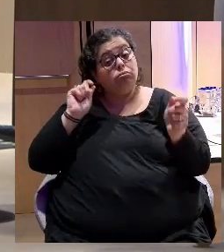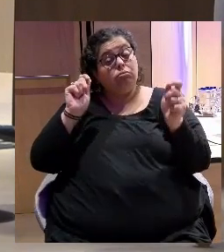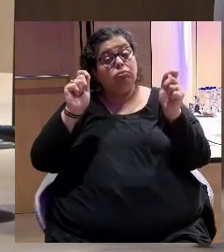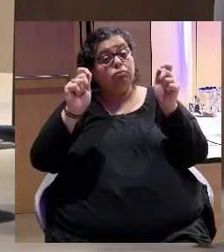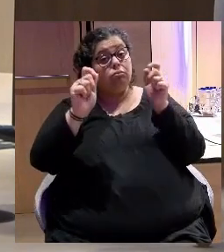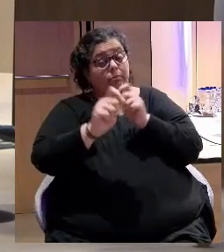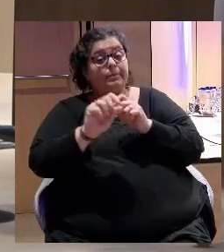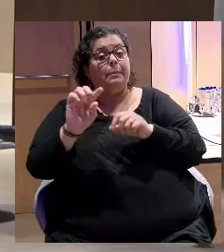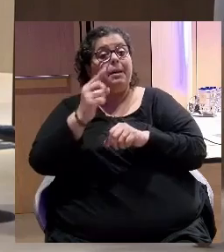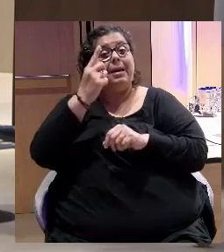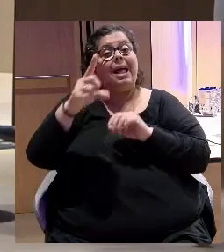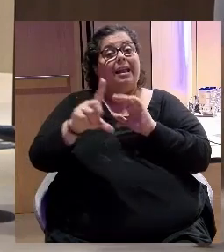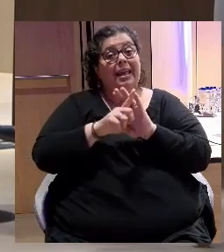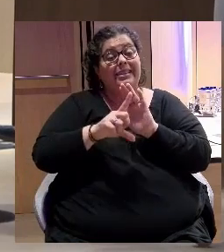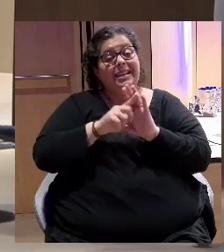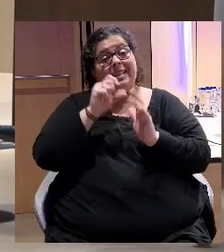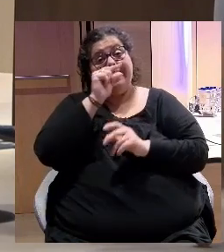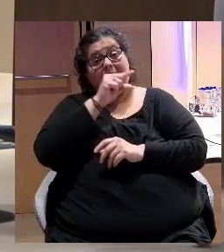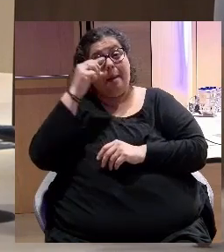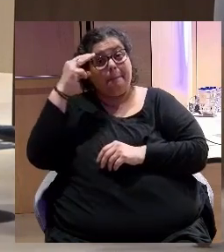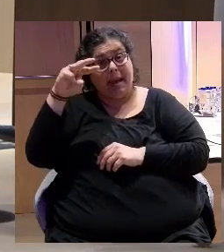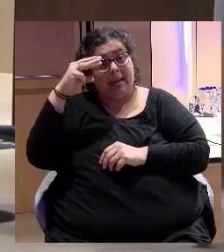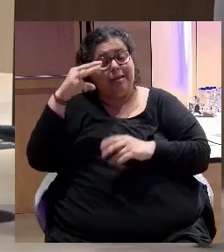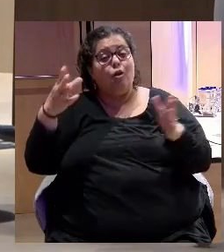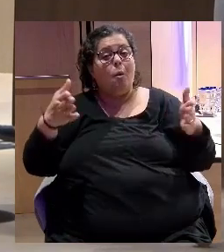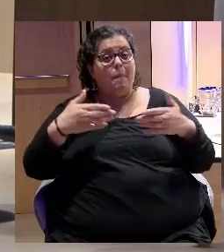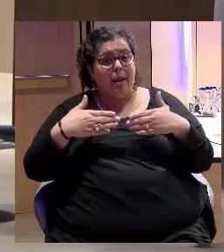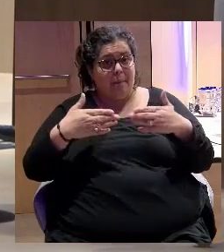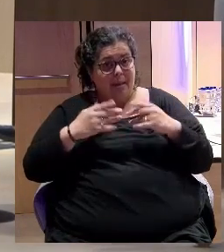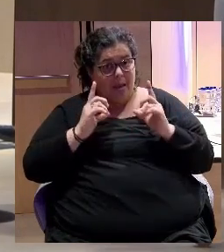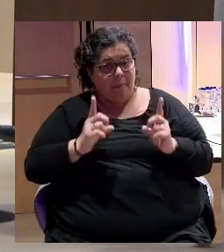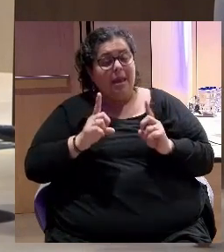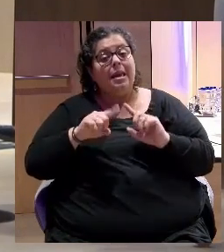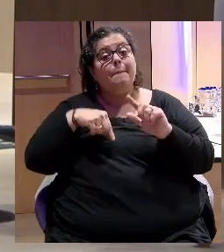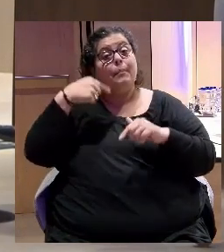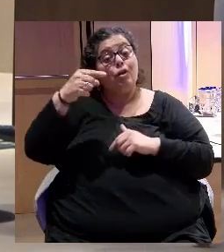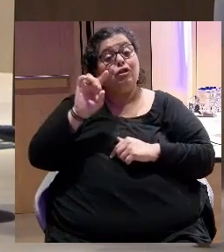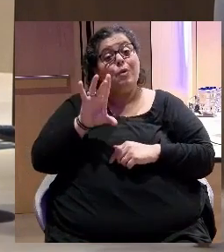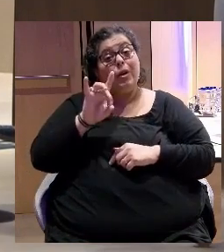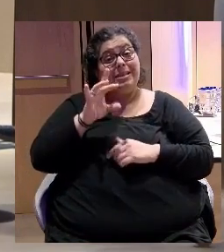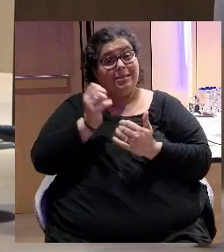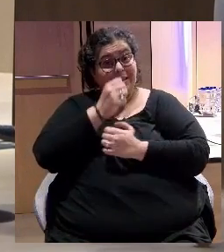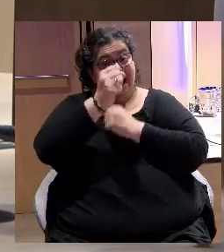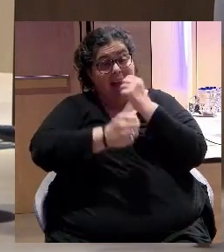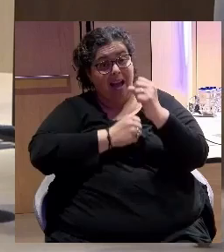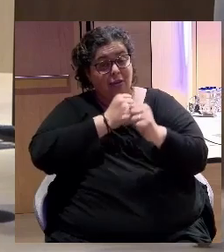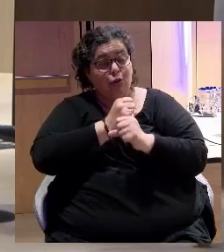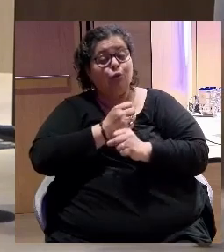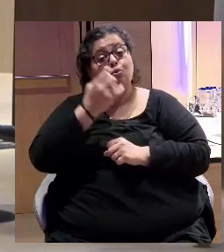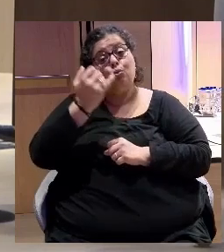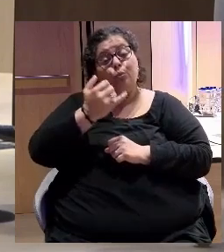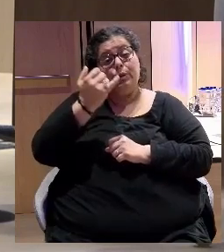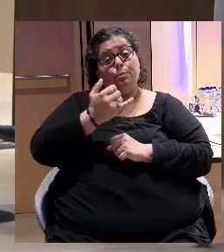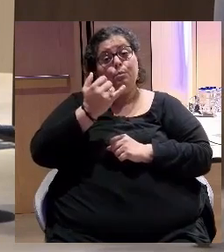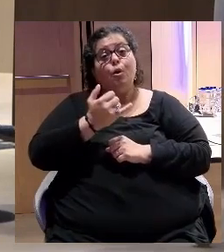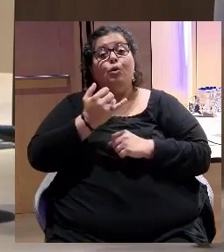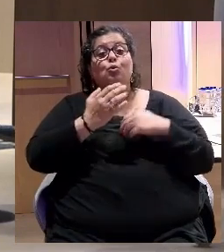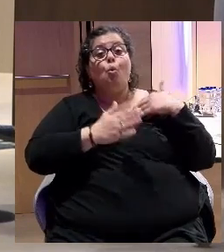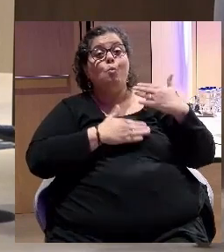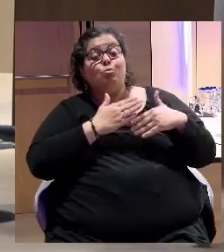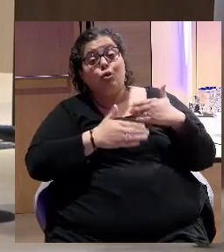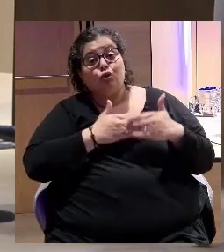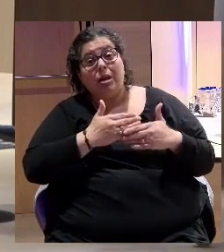con las primeras leyes de México, Panamá, y luego en los próximos 15 años tuvimos un proceso